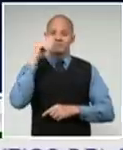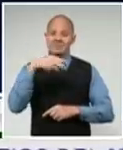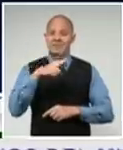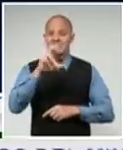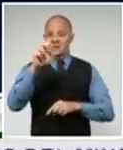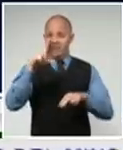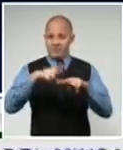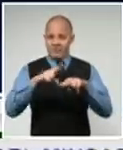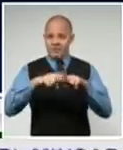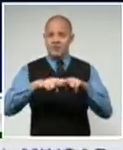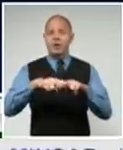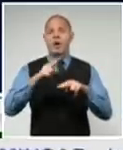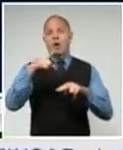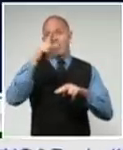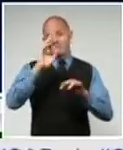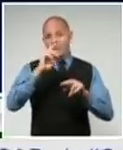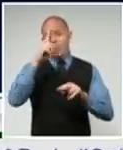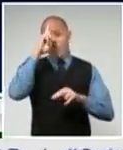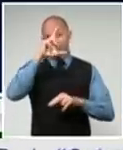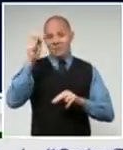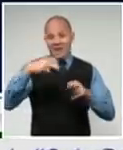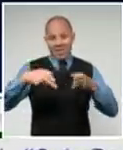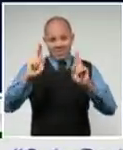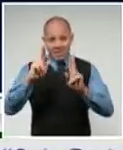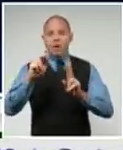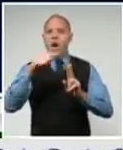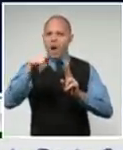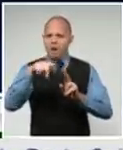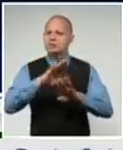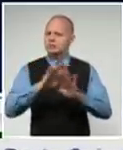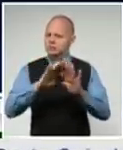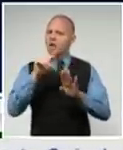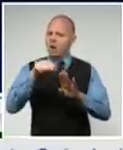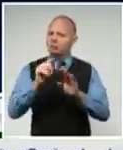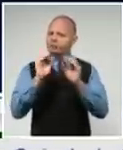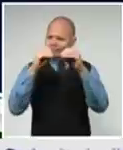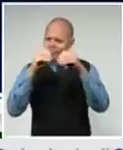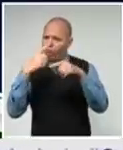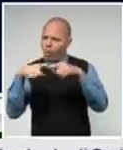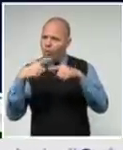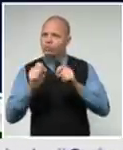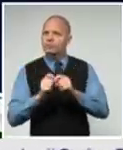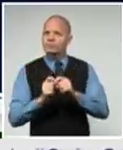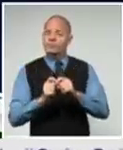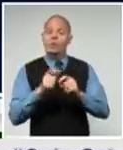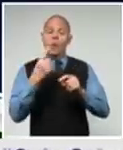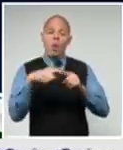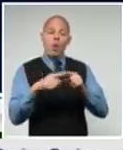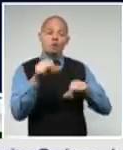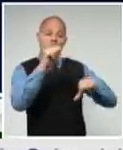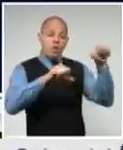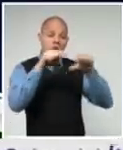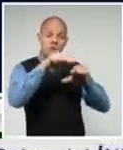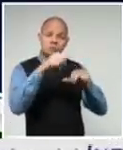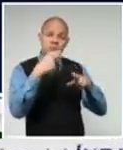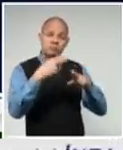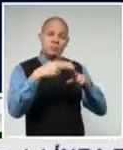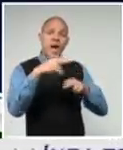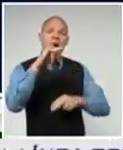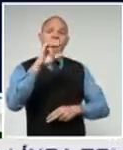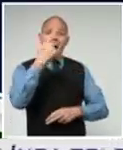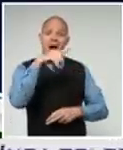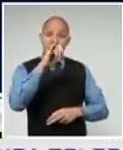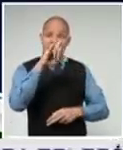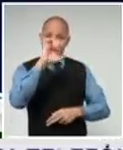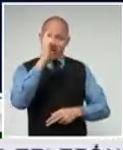Fajardo, 361. En los laboratorios AICA, 356. En el Hospital